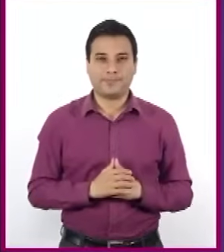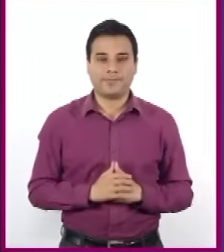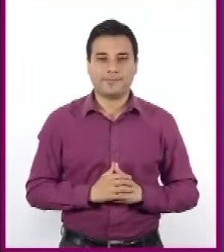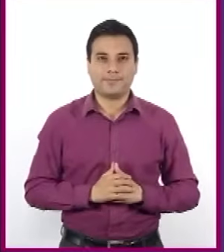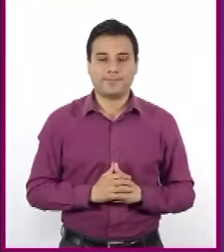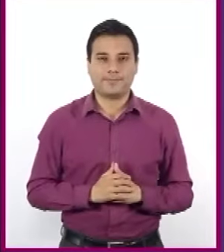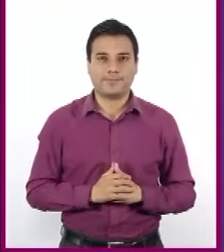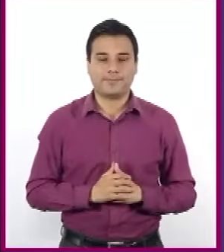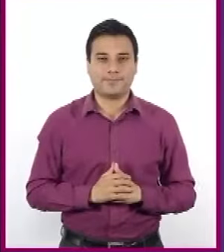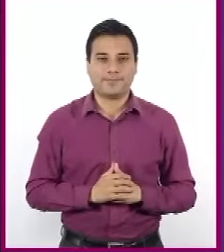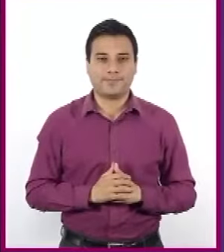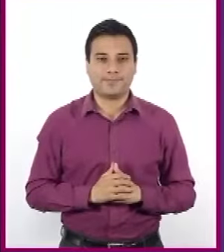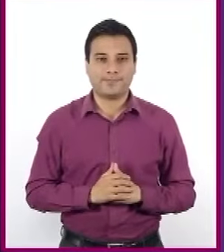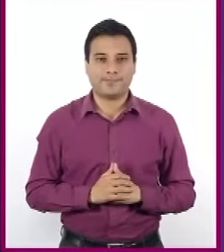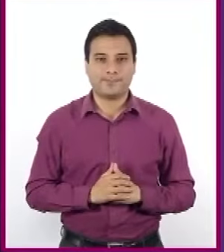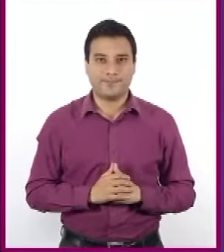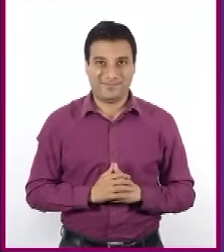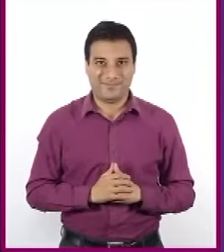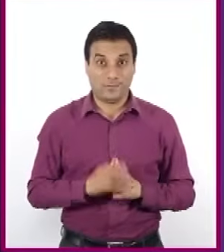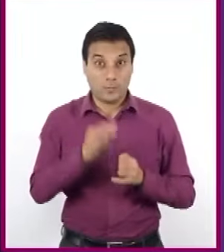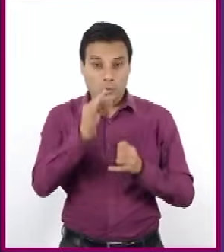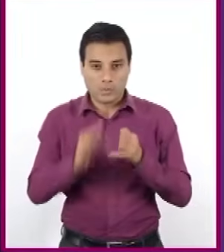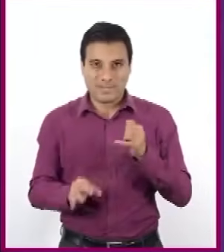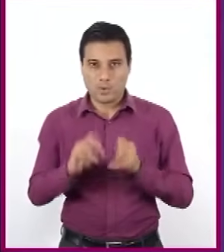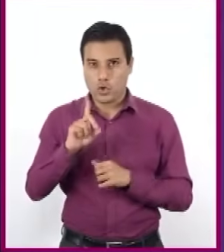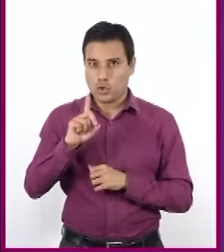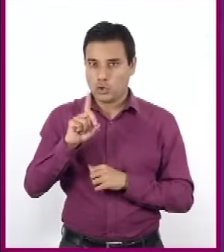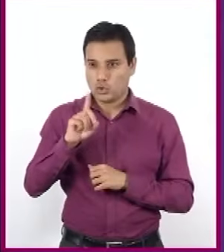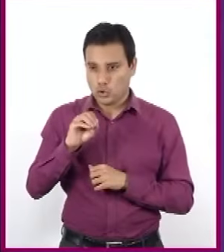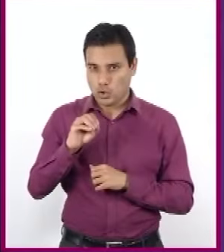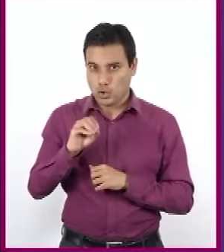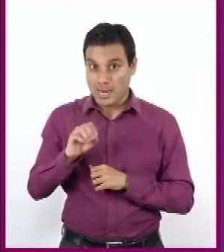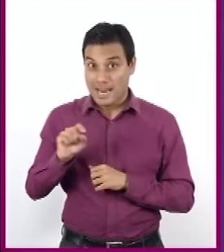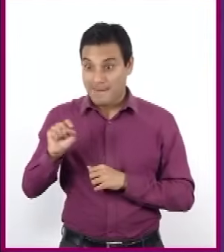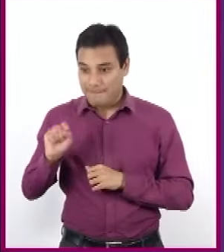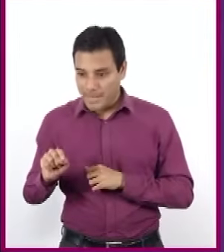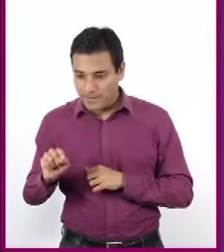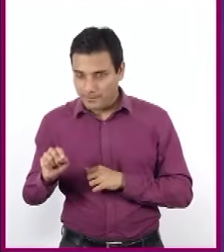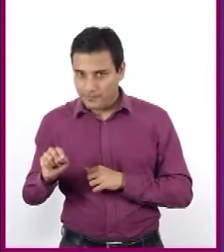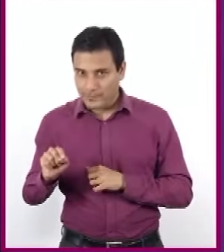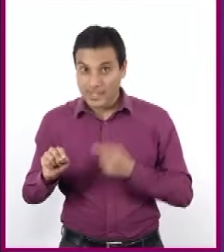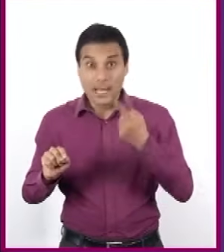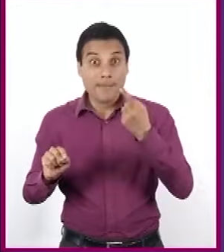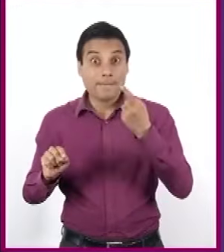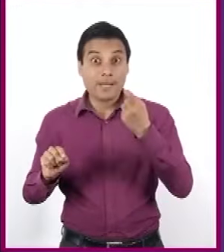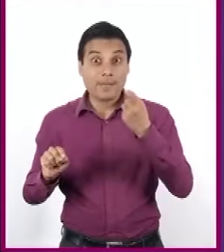Es notorio que este último do es igual que el primero, solo que más agudo.